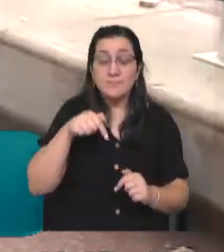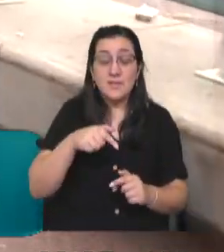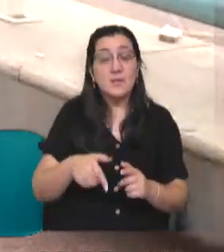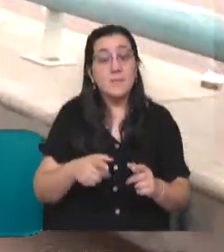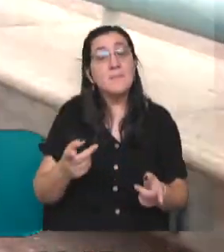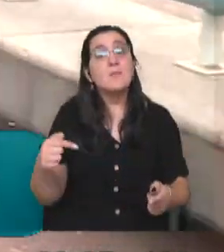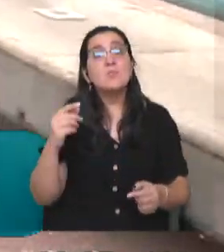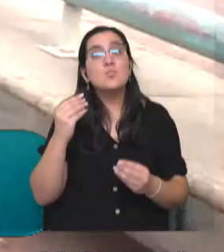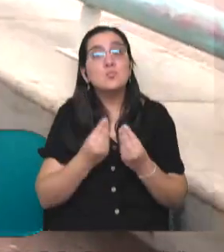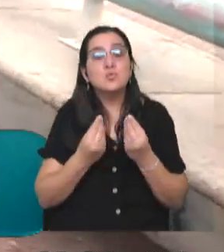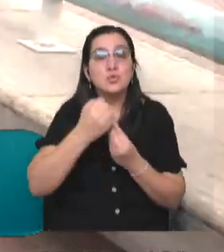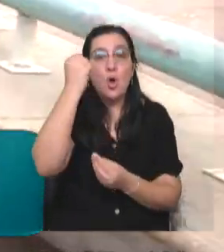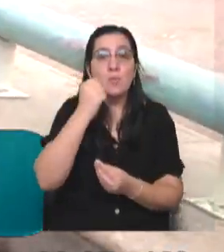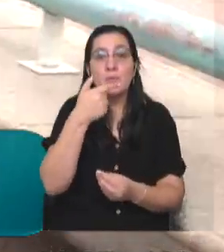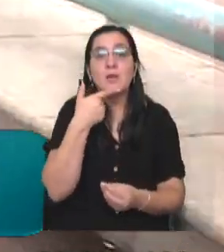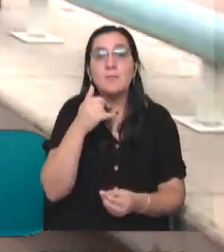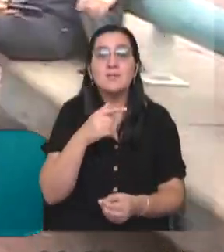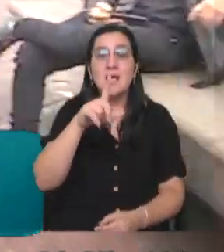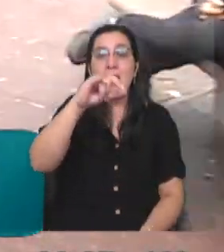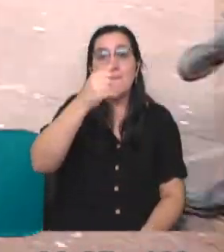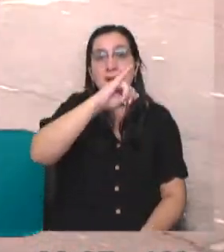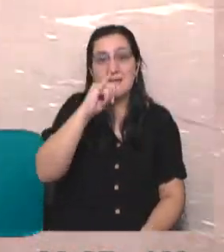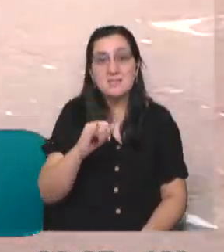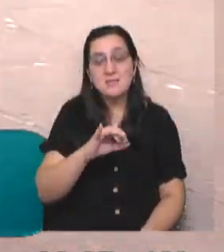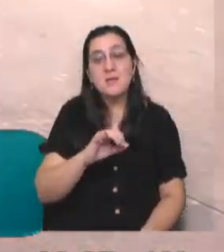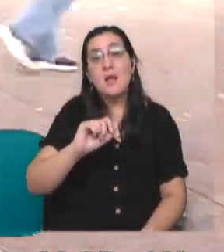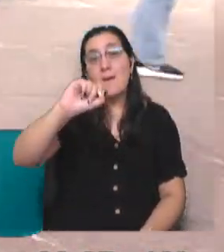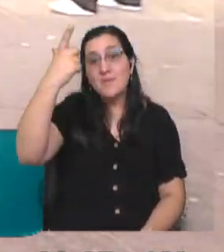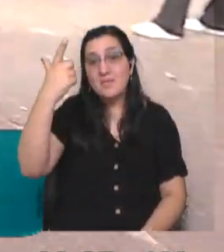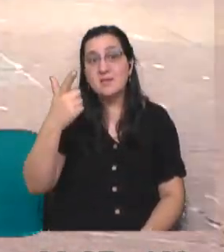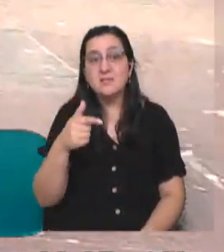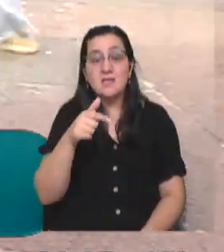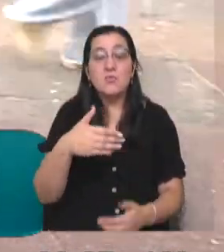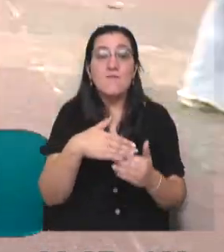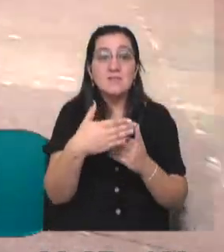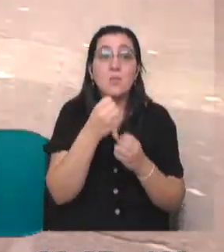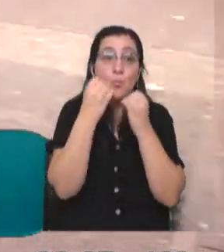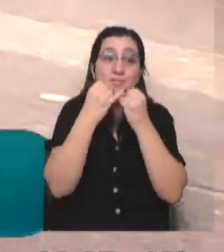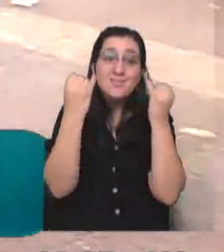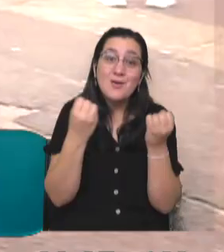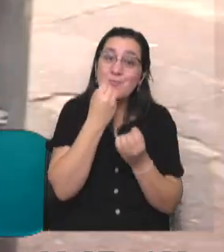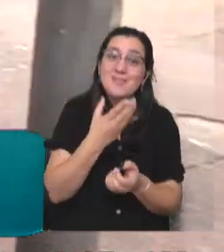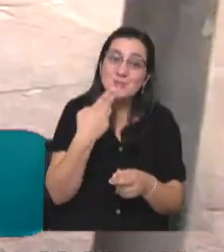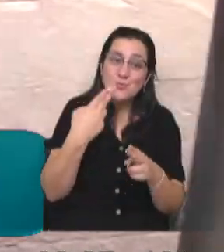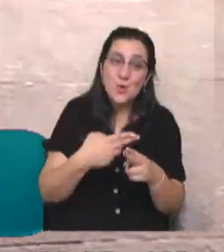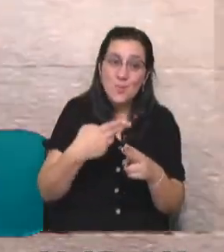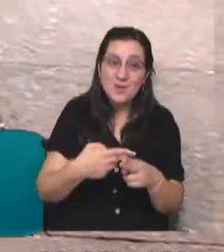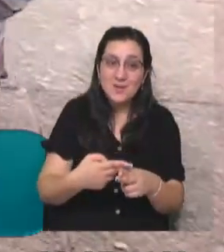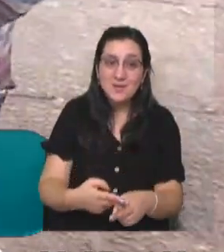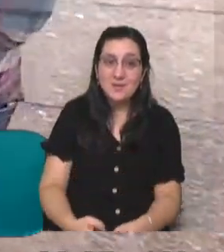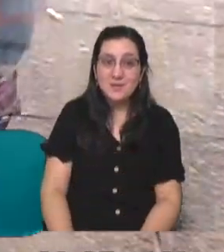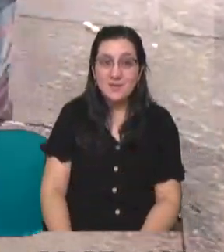por ejemplo, hacia La Paz, hacia Las Piedras. Acá tenemos una vecina. Buen día, ¿cómo le va? ¿Cómo es su nombre,